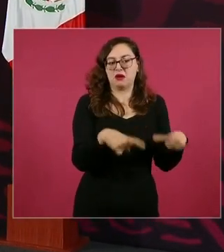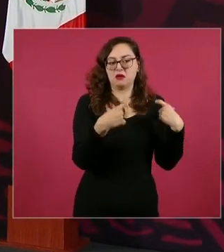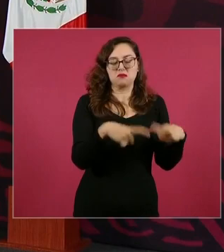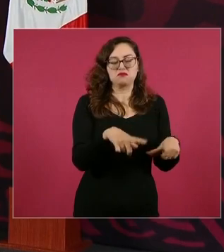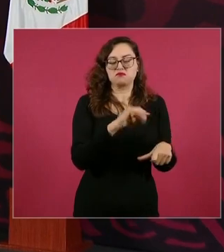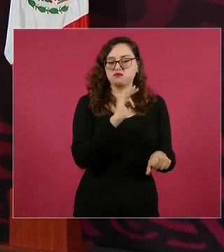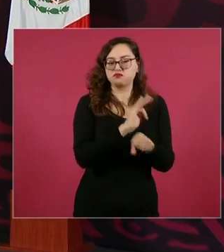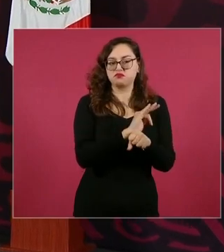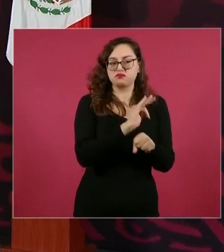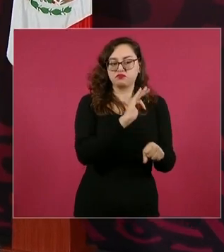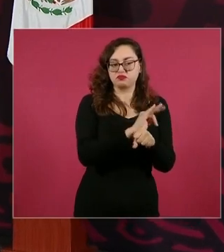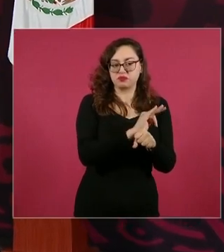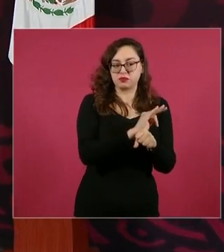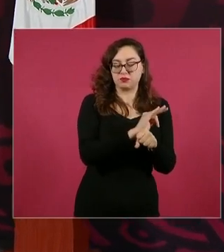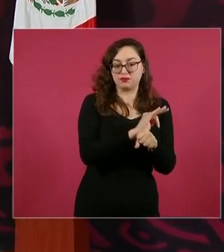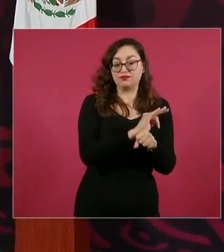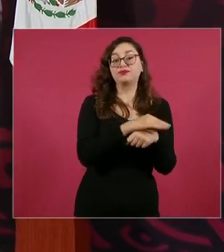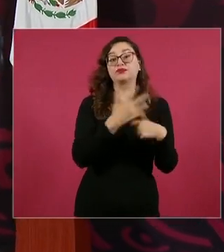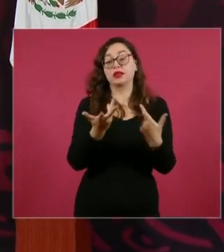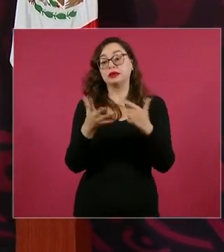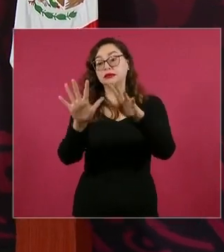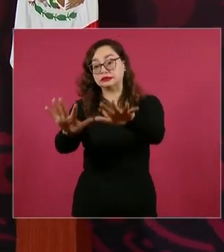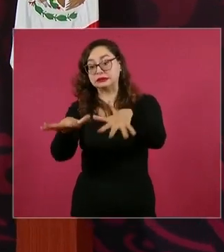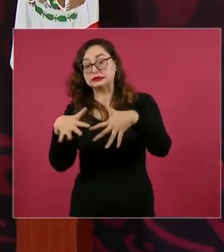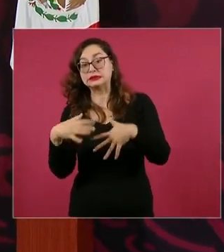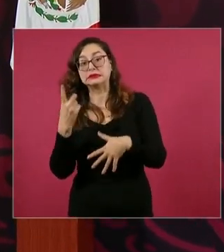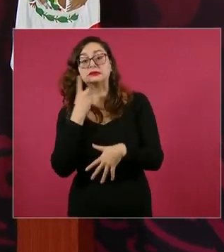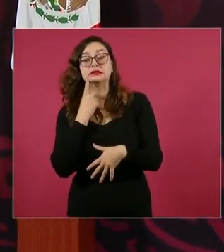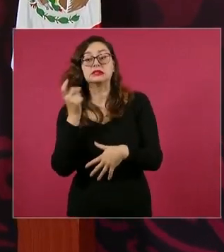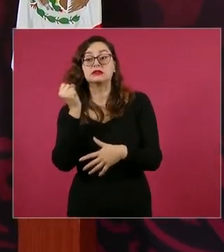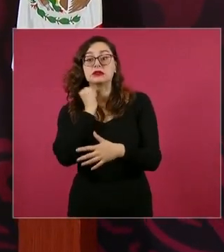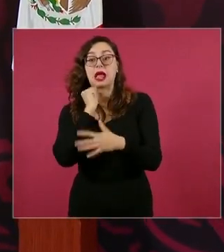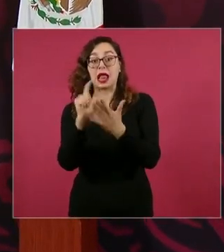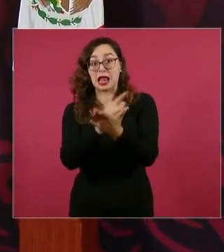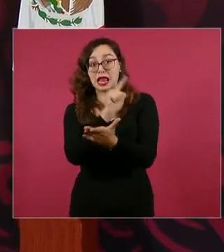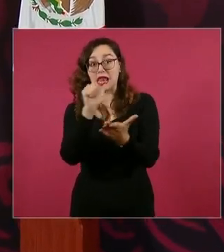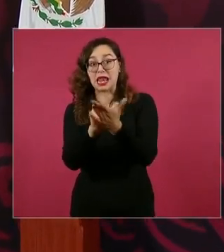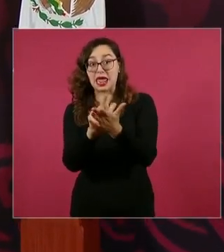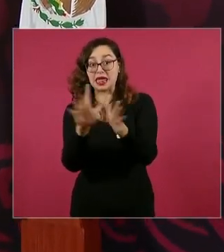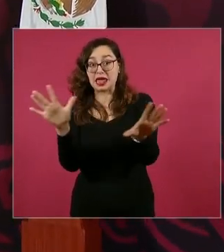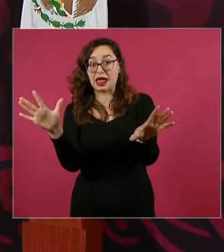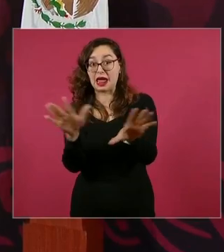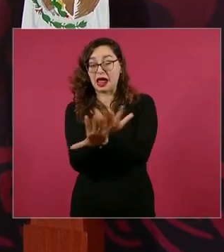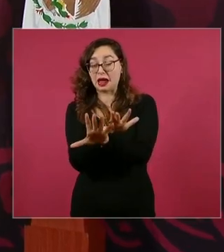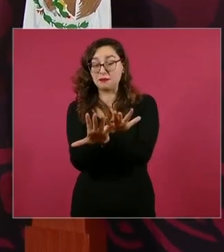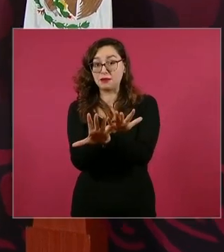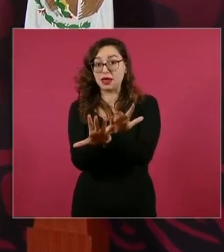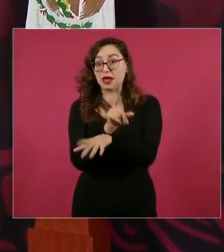país Entonces no quieren ellos que el poder